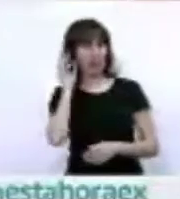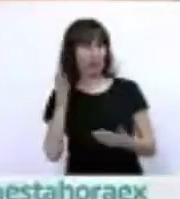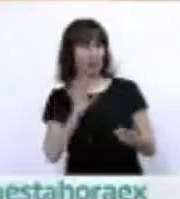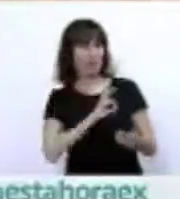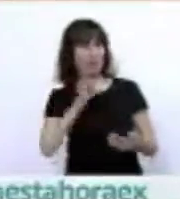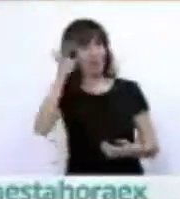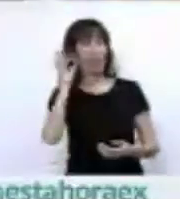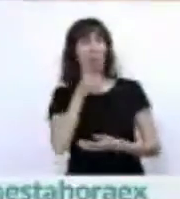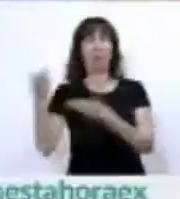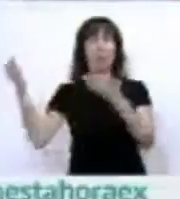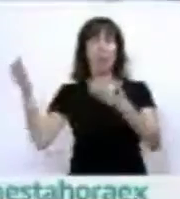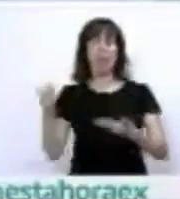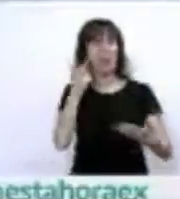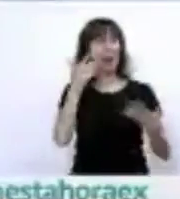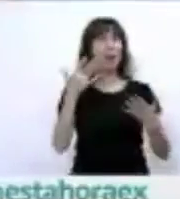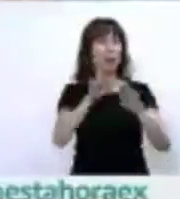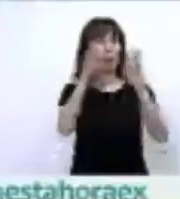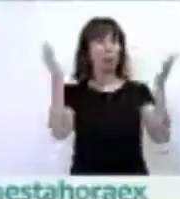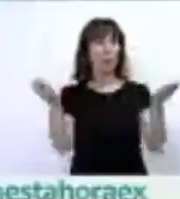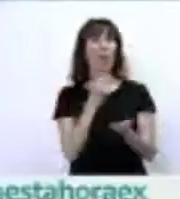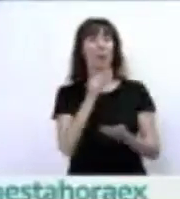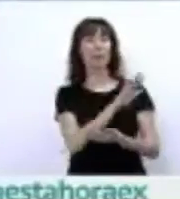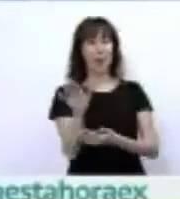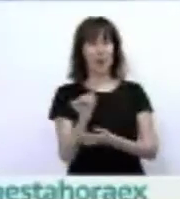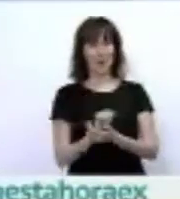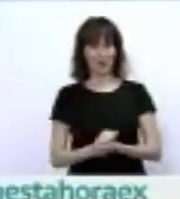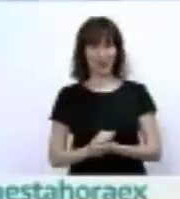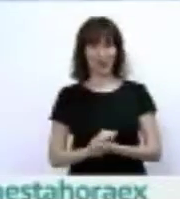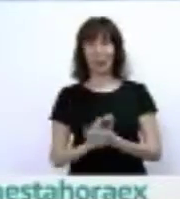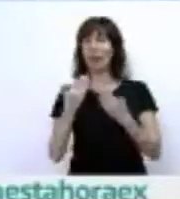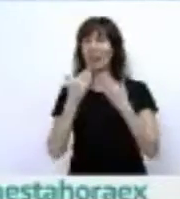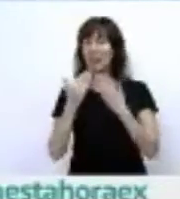mundo. Bueno, pues hay que olvidarse de la mascarilla riéndose, pero...